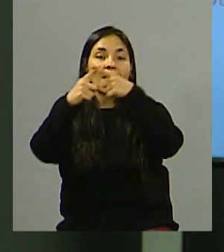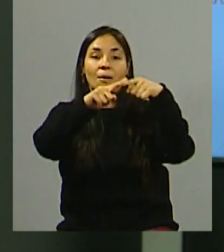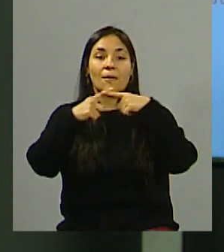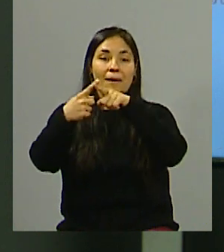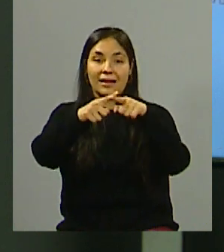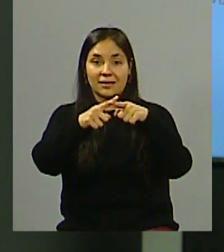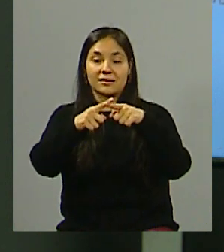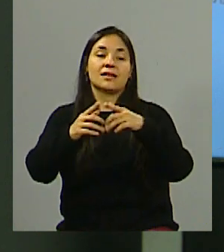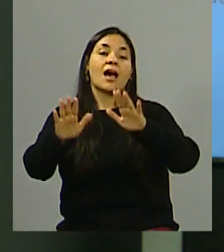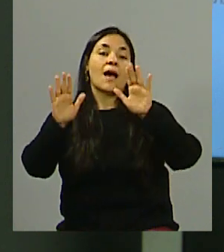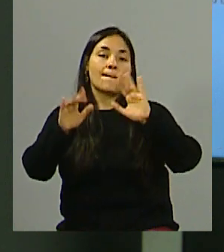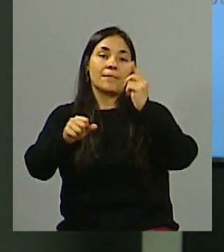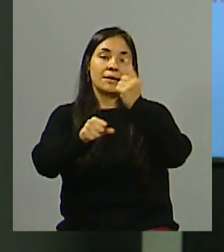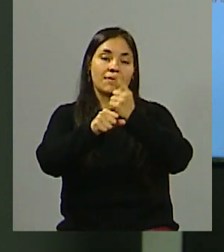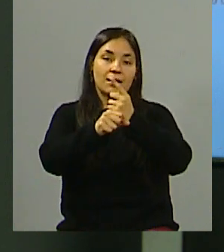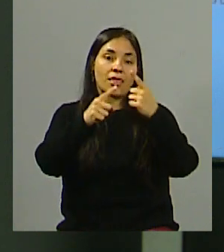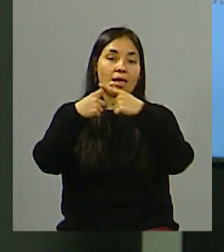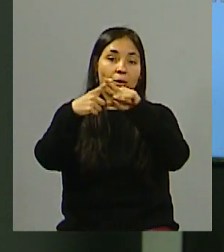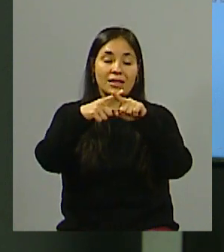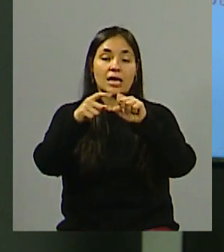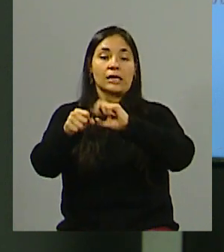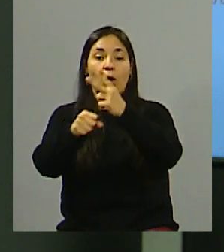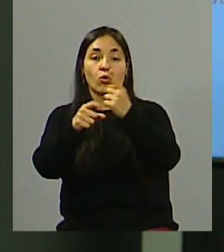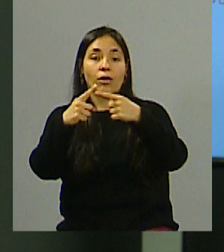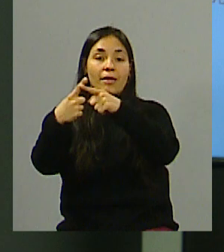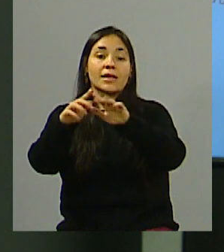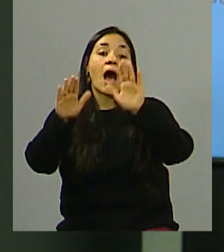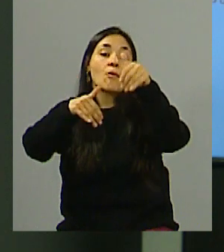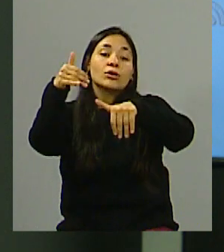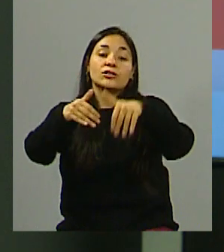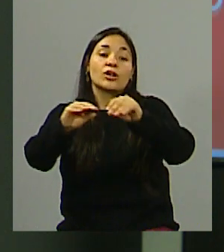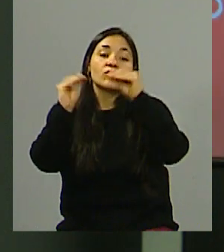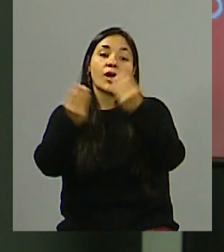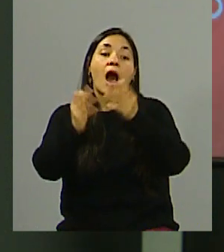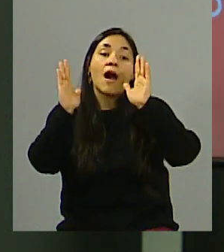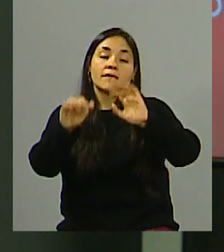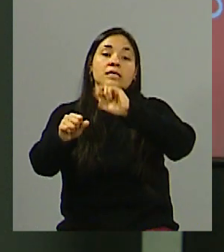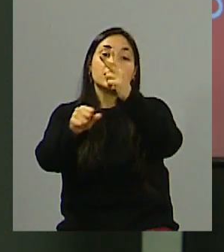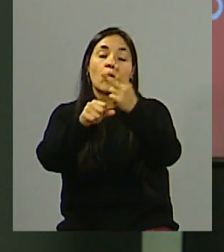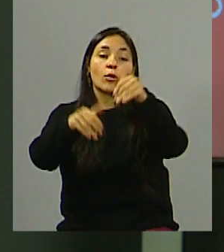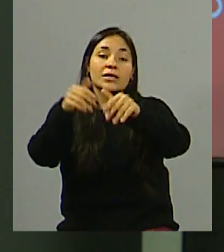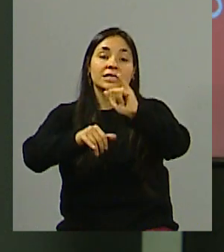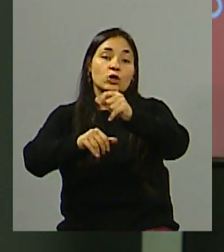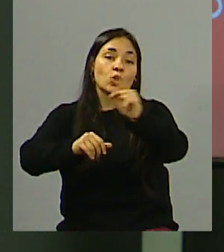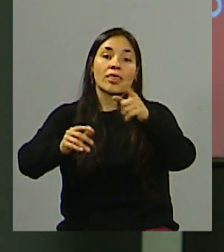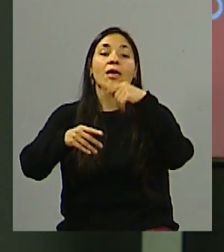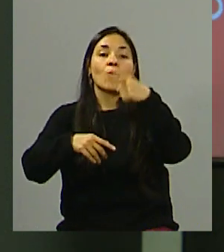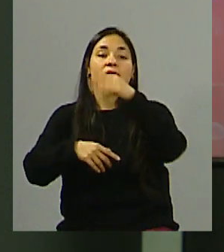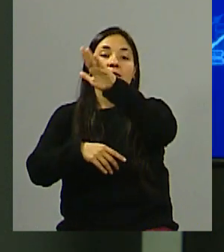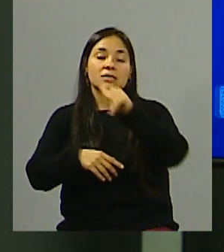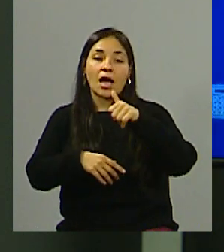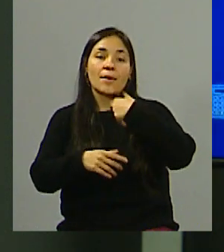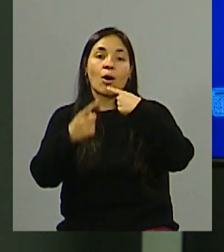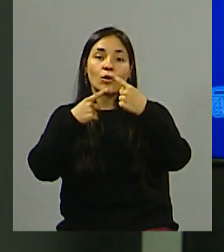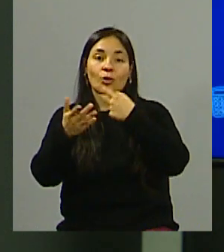no hay balotaje, porque si no, habría un tercero, como decíamos recién, y seguramente te vamos a volver a consultar. Perfecto, con muchísimo